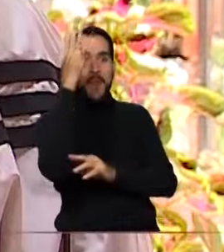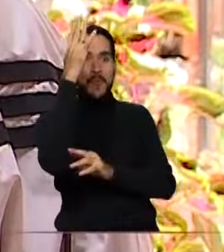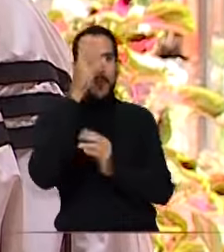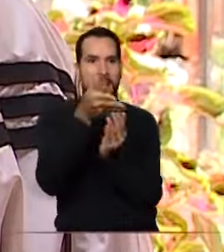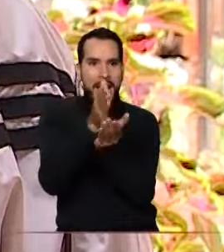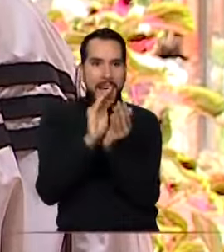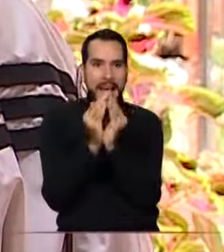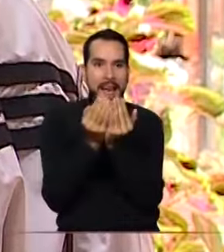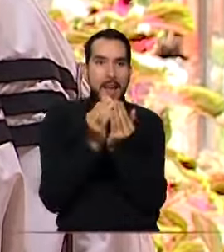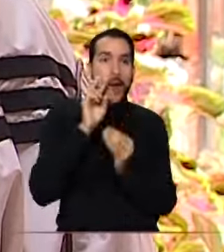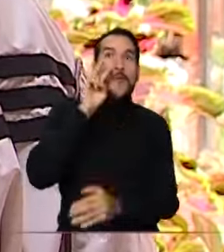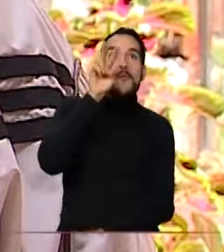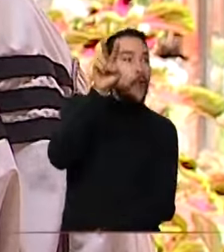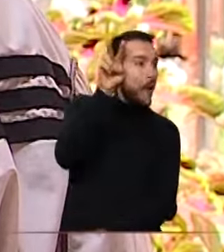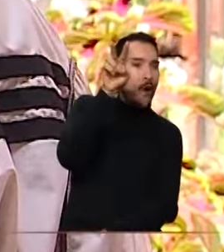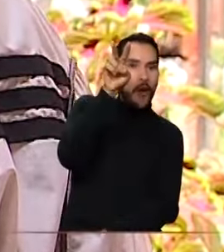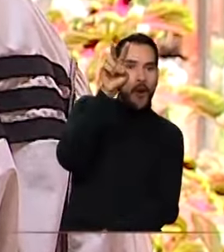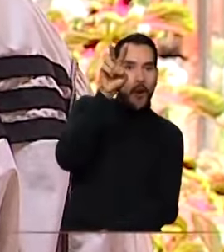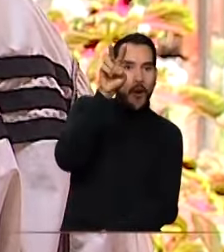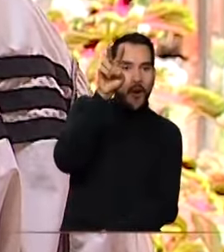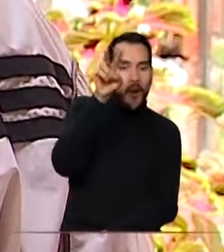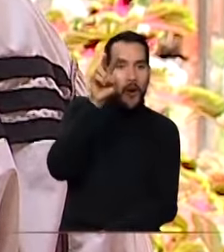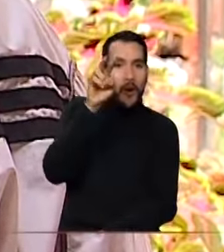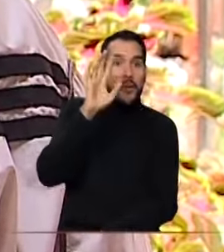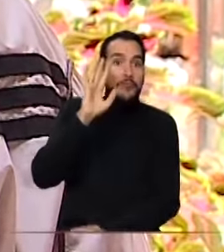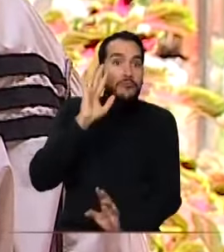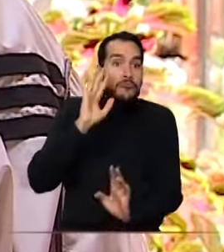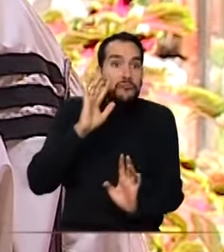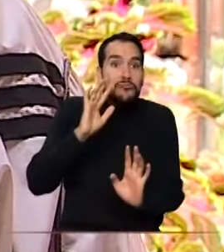el instante que ella estaba observando